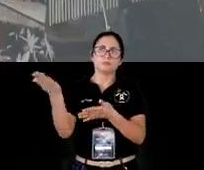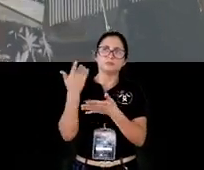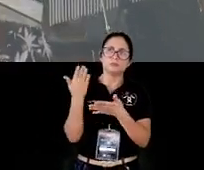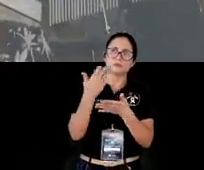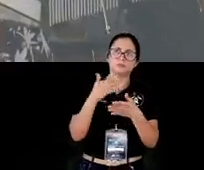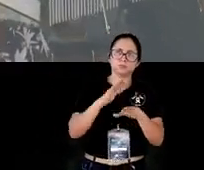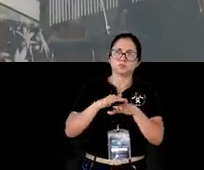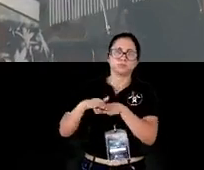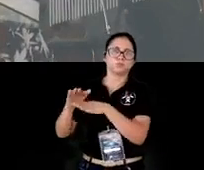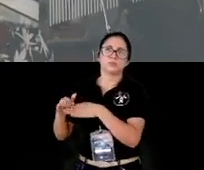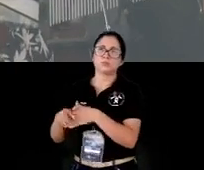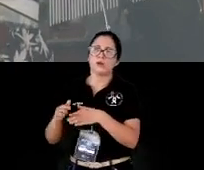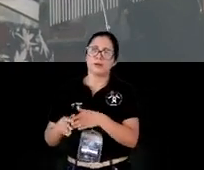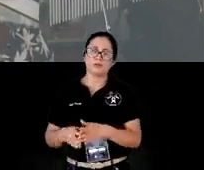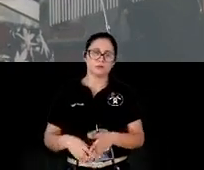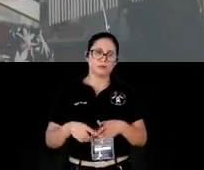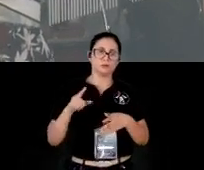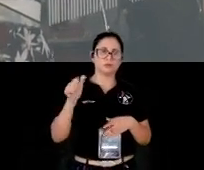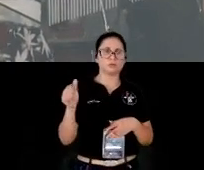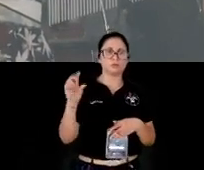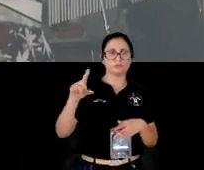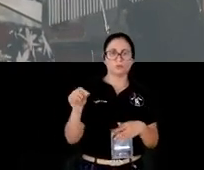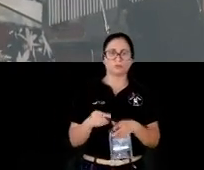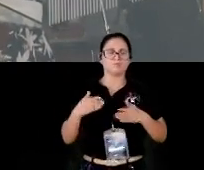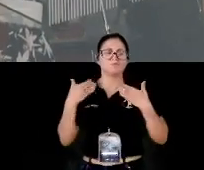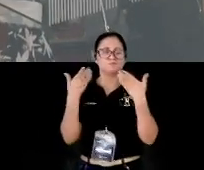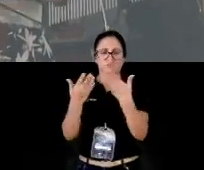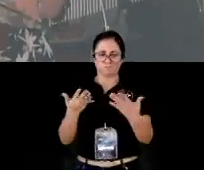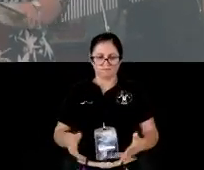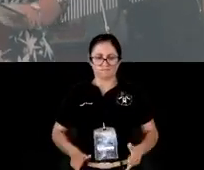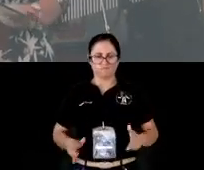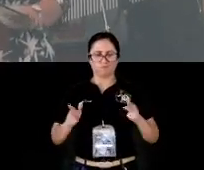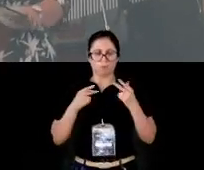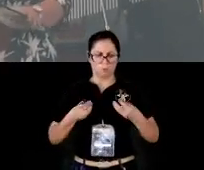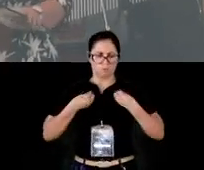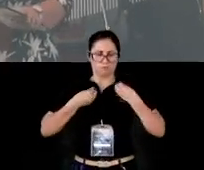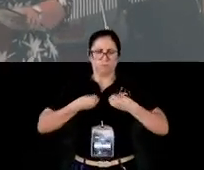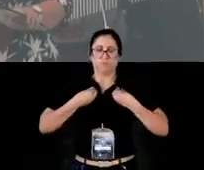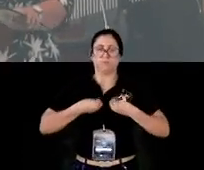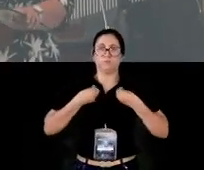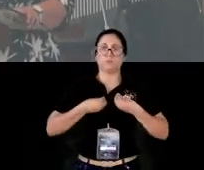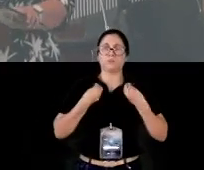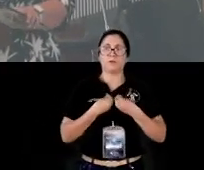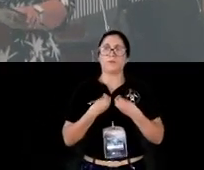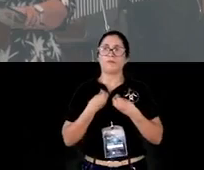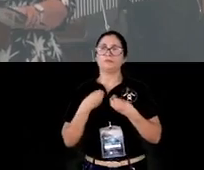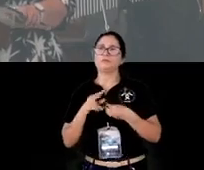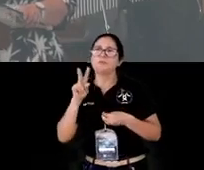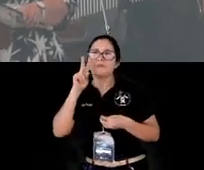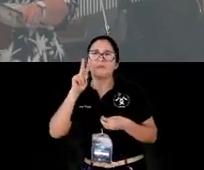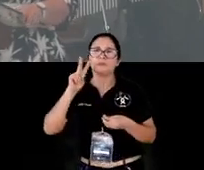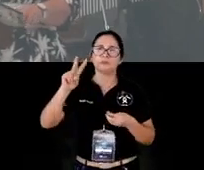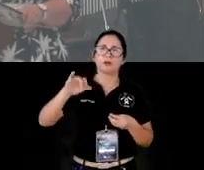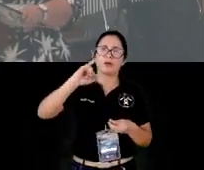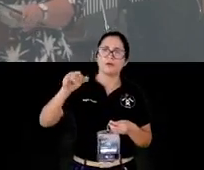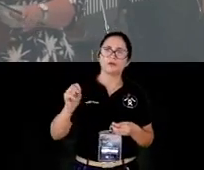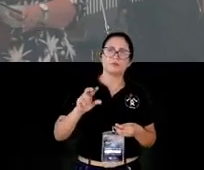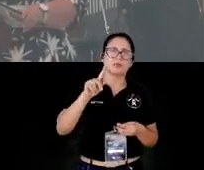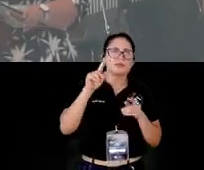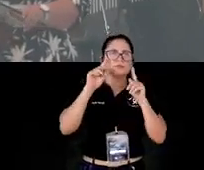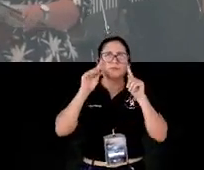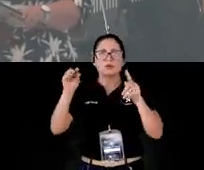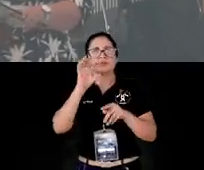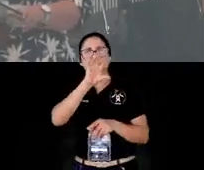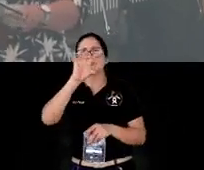viudas, la presentó viva. Esto fue notorio en toda Jope y muchos